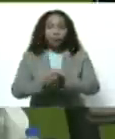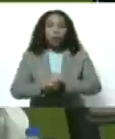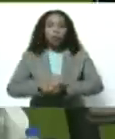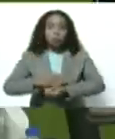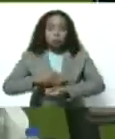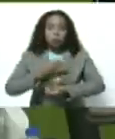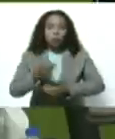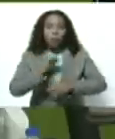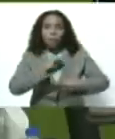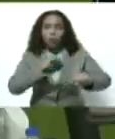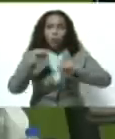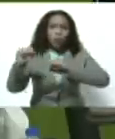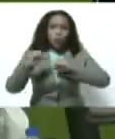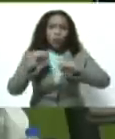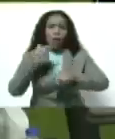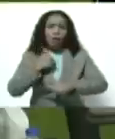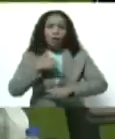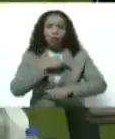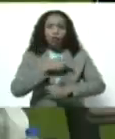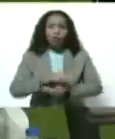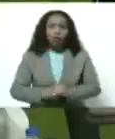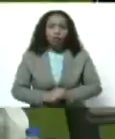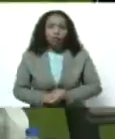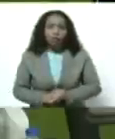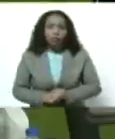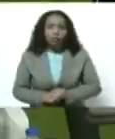pudo movilizar para nosotros